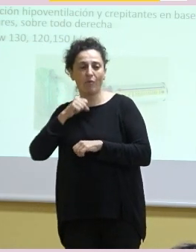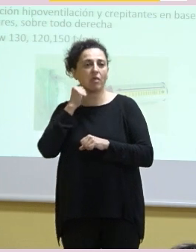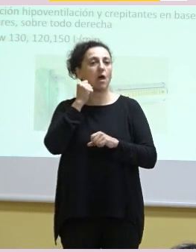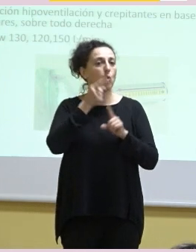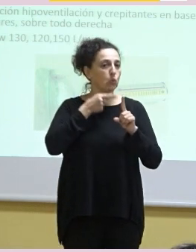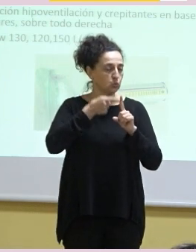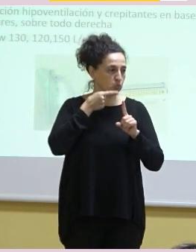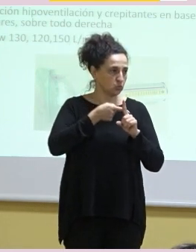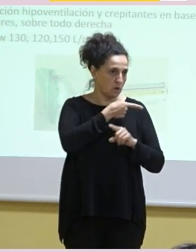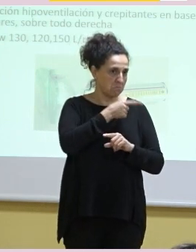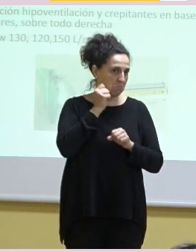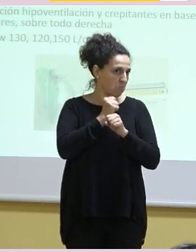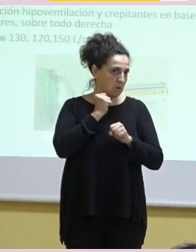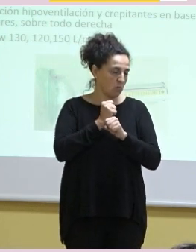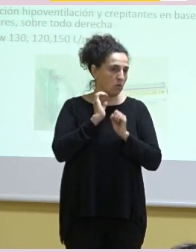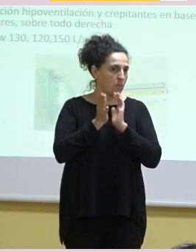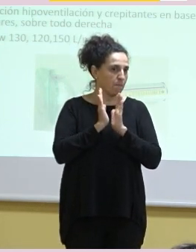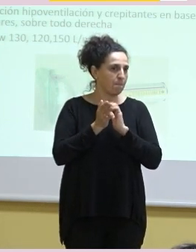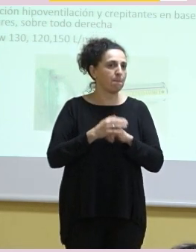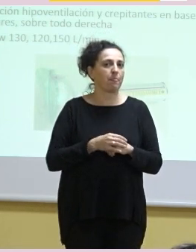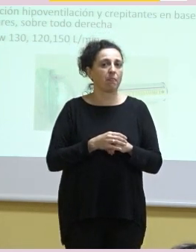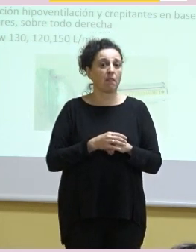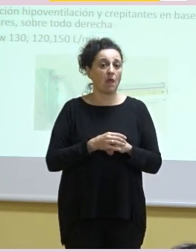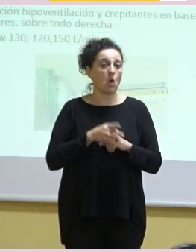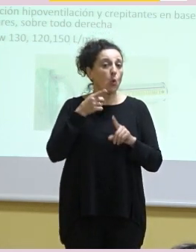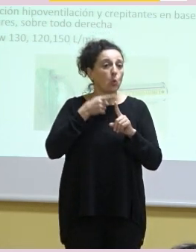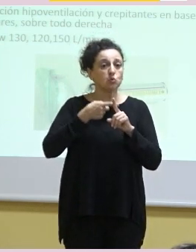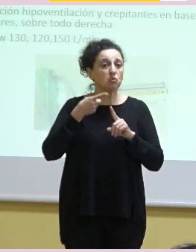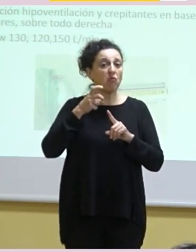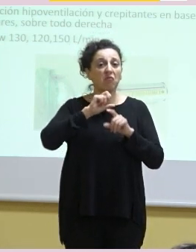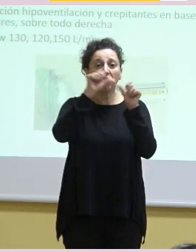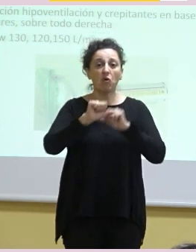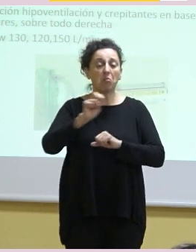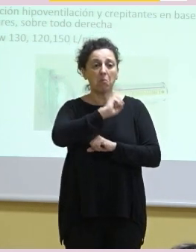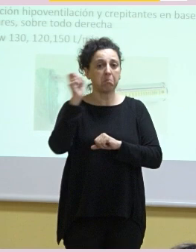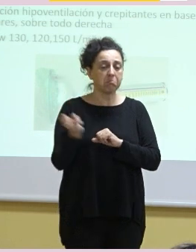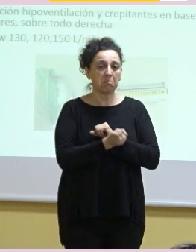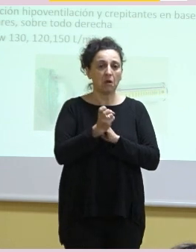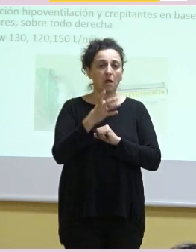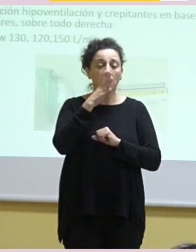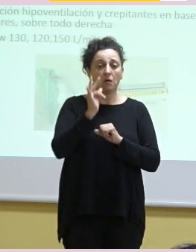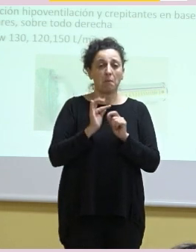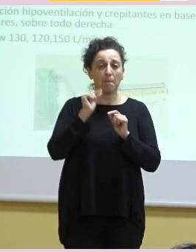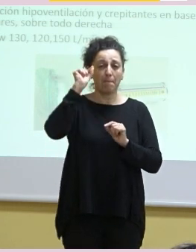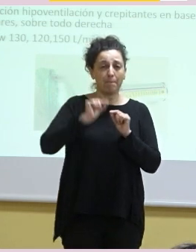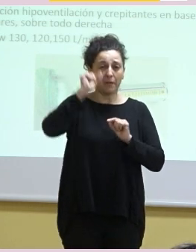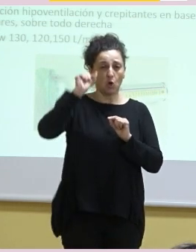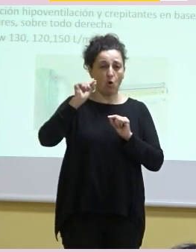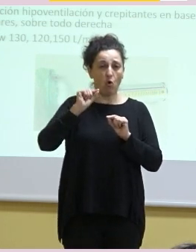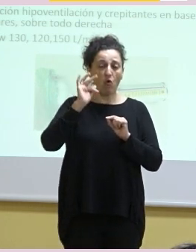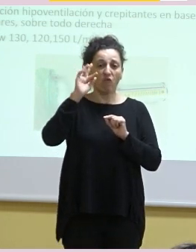trabajo. Se puede utilizar de diferentes formas, en este caso yo medí el pico flujo tos. Eso significa